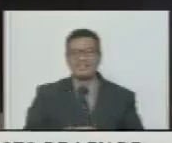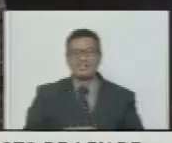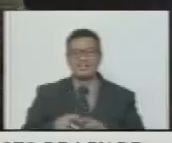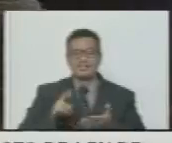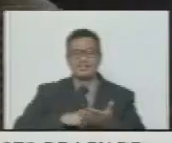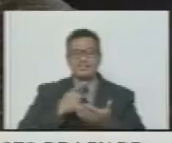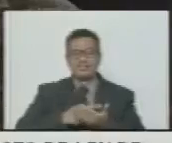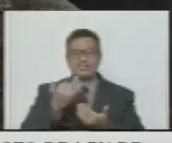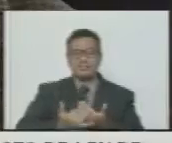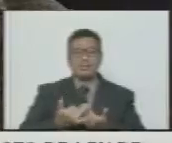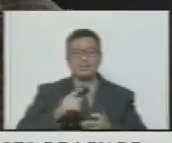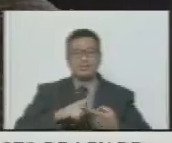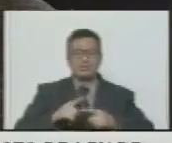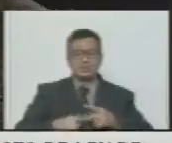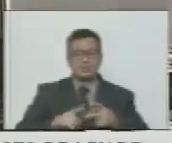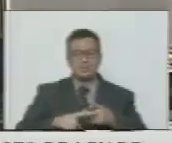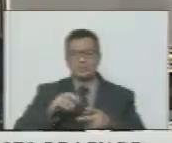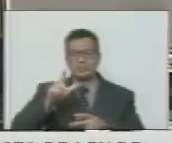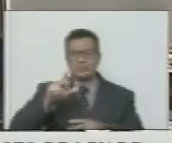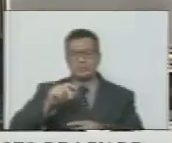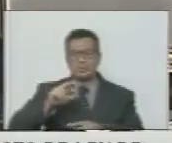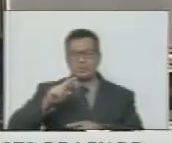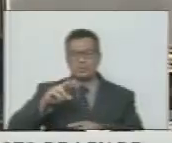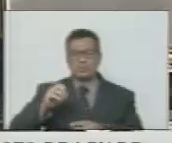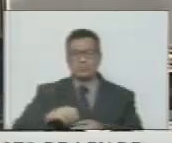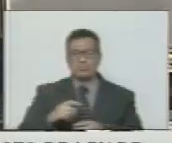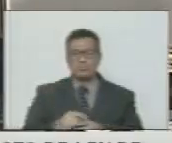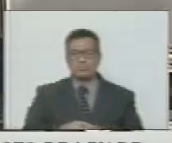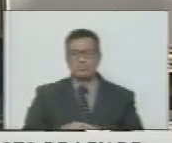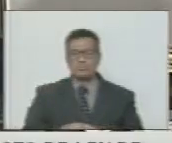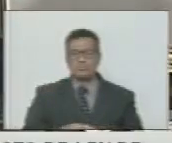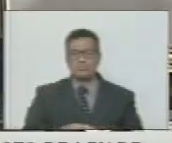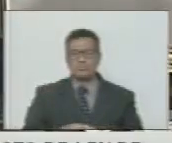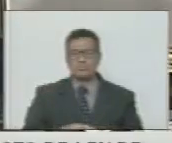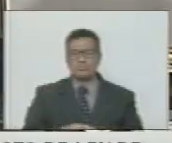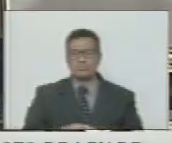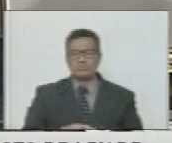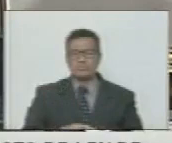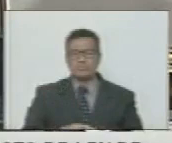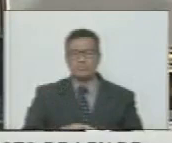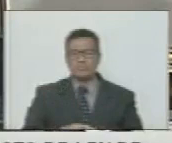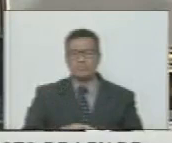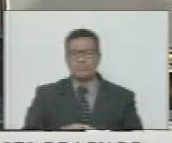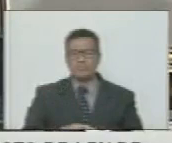Bueno, entonces lo replanteamos, presidente, para... Rondero, hablando de racismo.